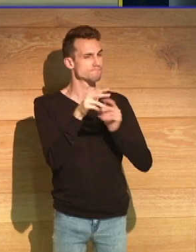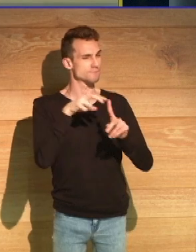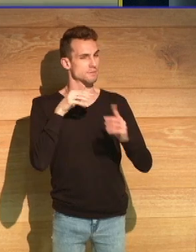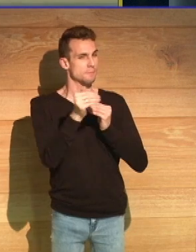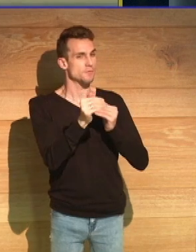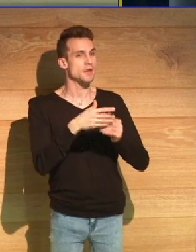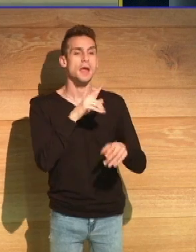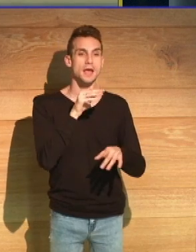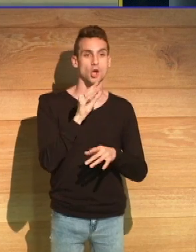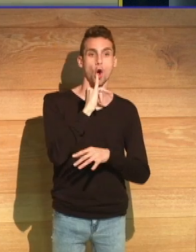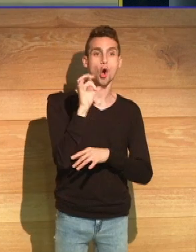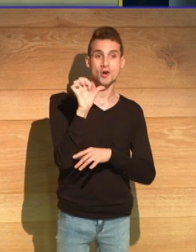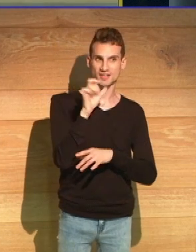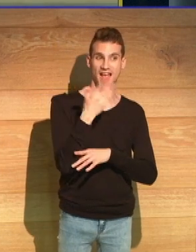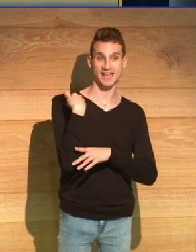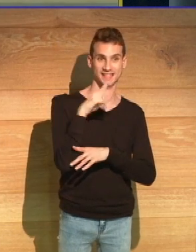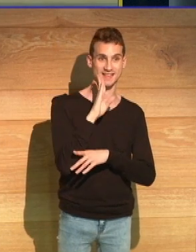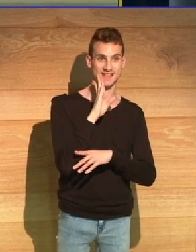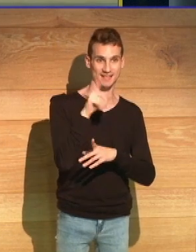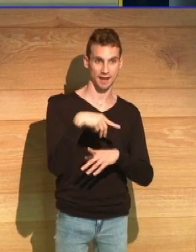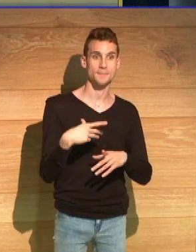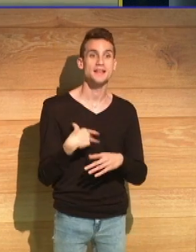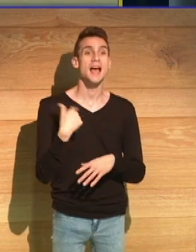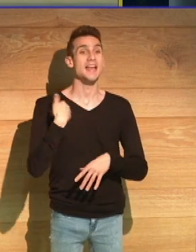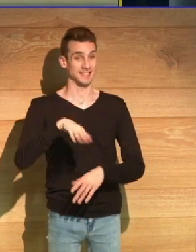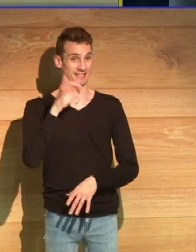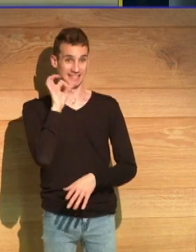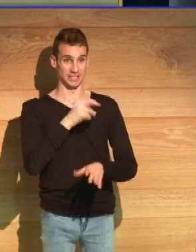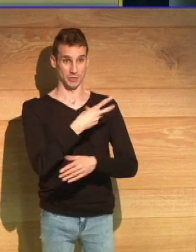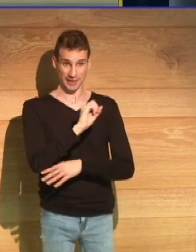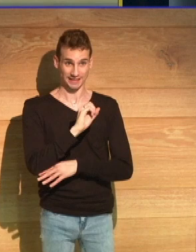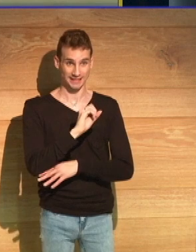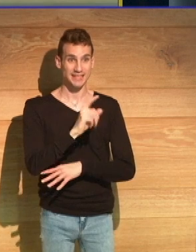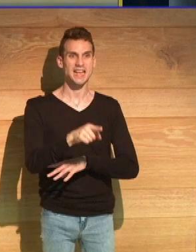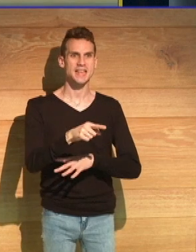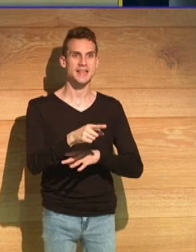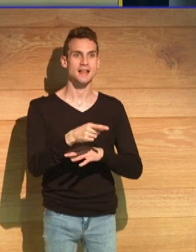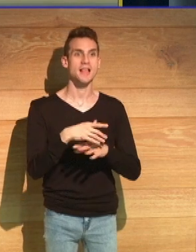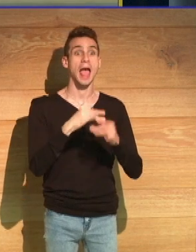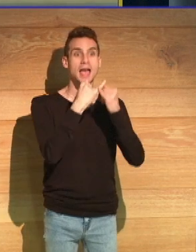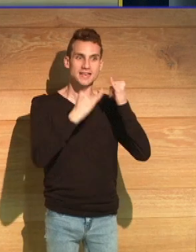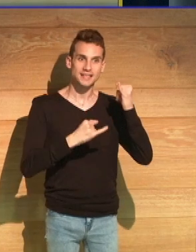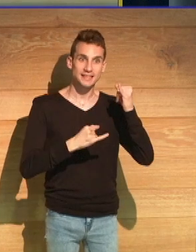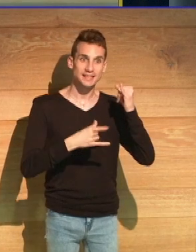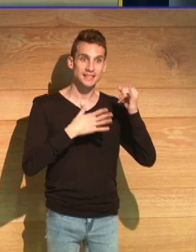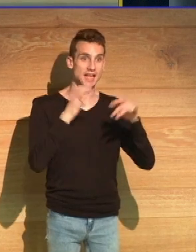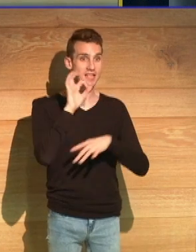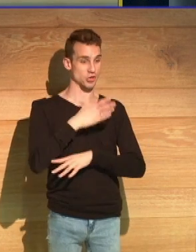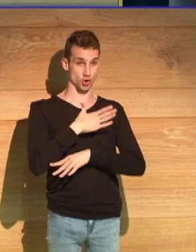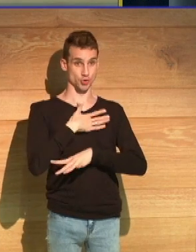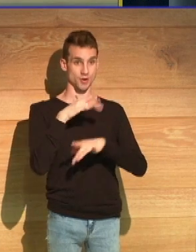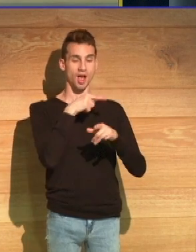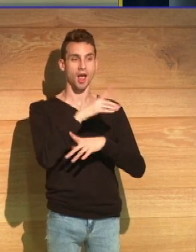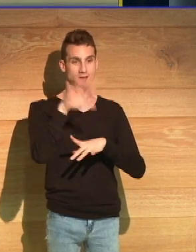antes, José Luis, ya en el siglo XX y se anticipó a las grandes crisis de nuestro siglo